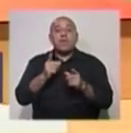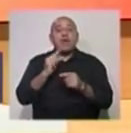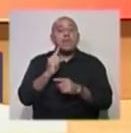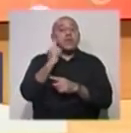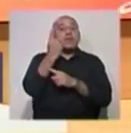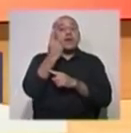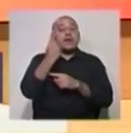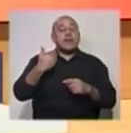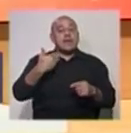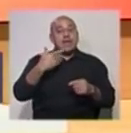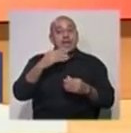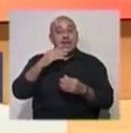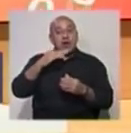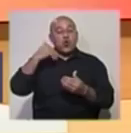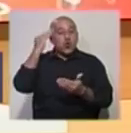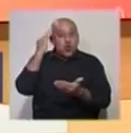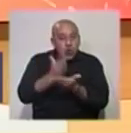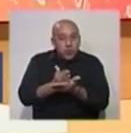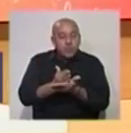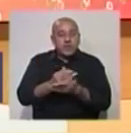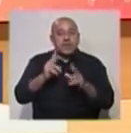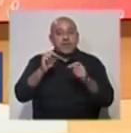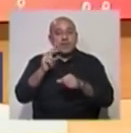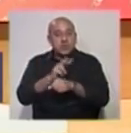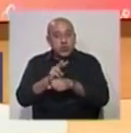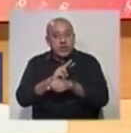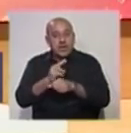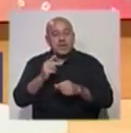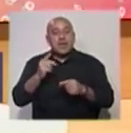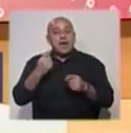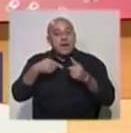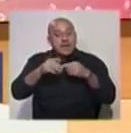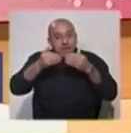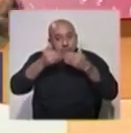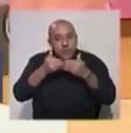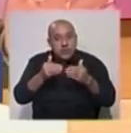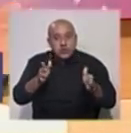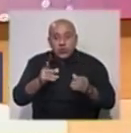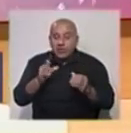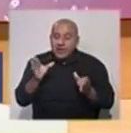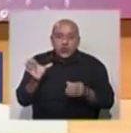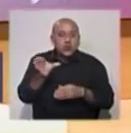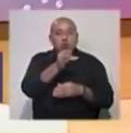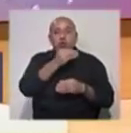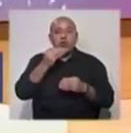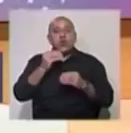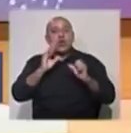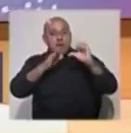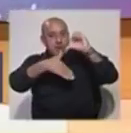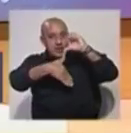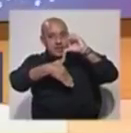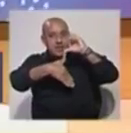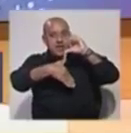de Estado de la doctrina de la seguridad nacional. Ahí comenzaba un viraje para toda América Latina, que claro que nos